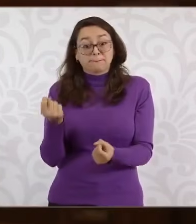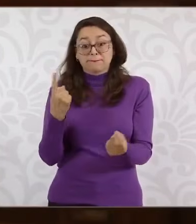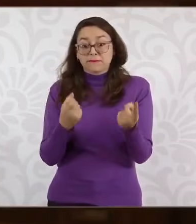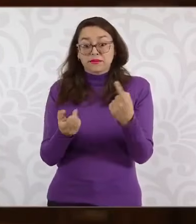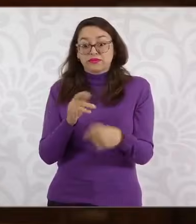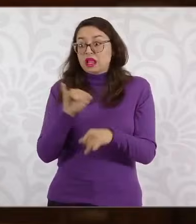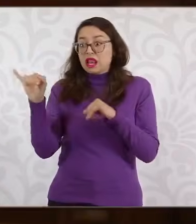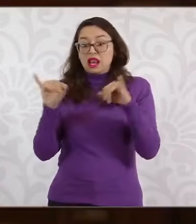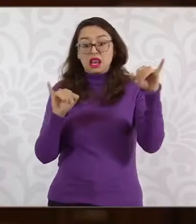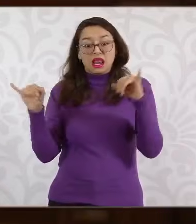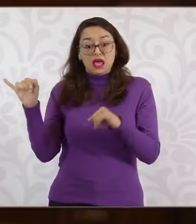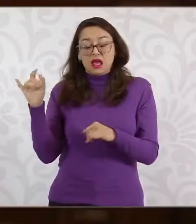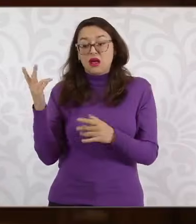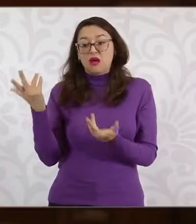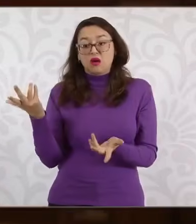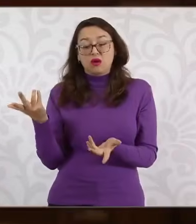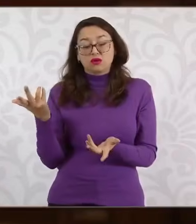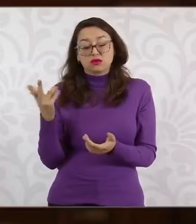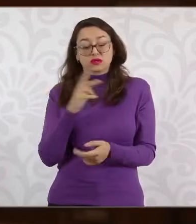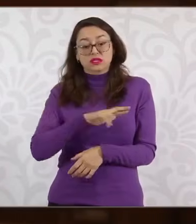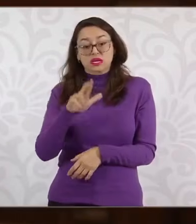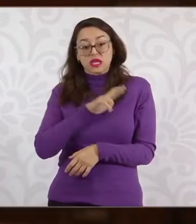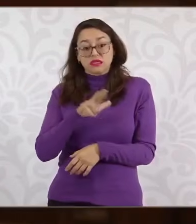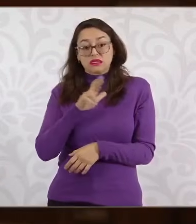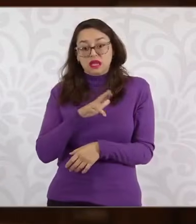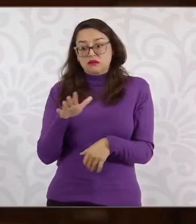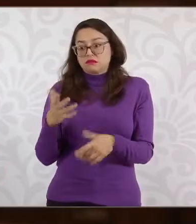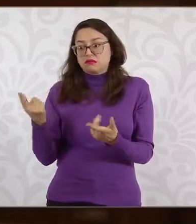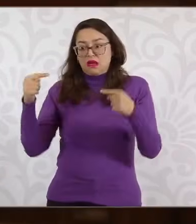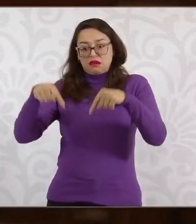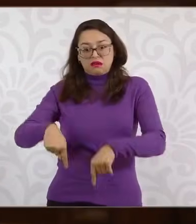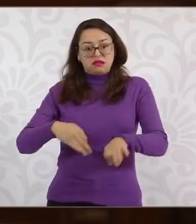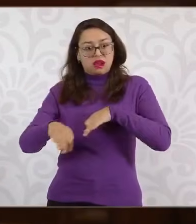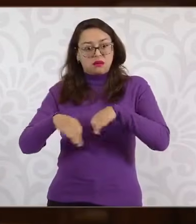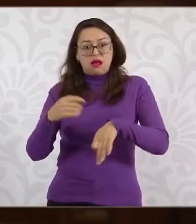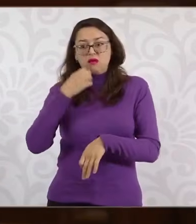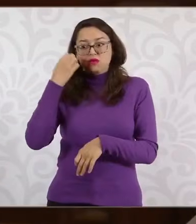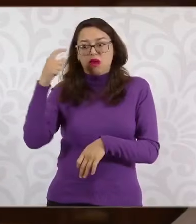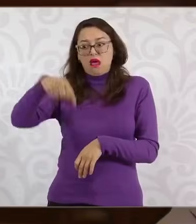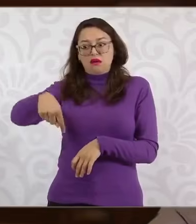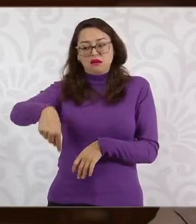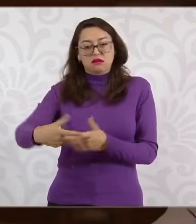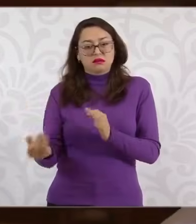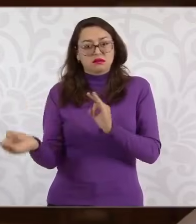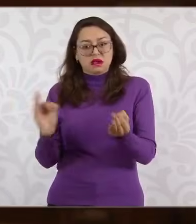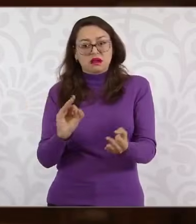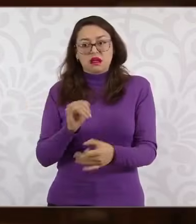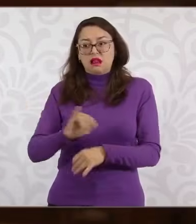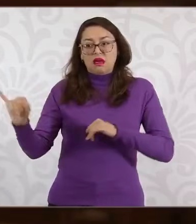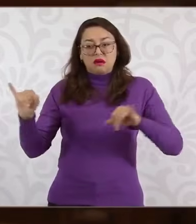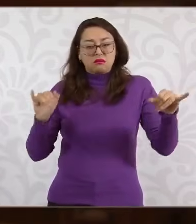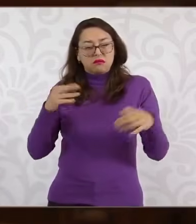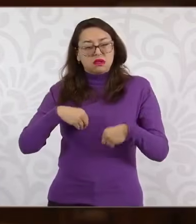cara tema de traslados para las escuelas de sus hijos, sus centros de trabajo están aquí. Quisiera ver, Presidenta, si van a darle salida o qué salida